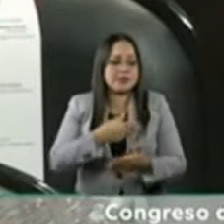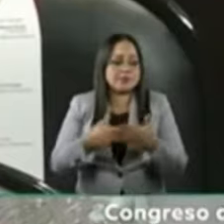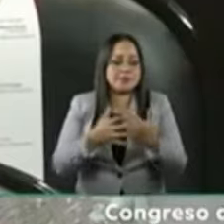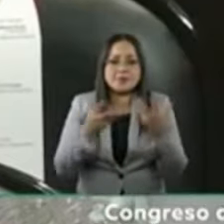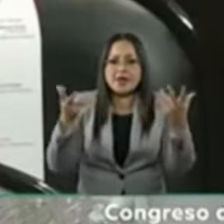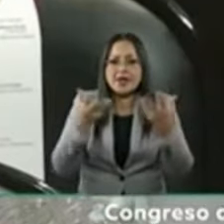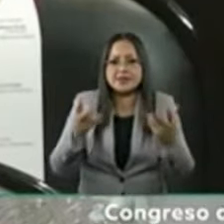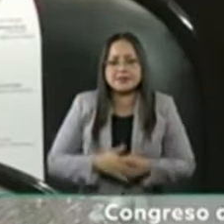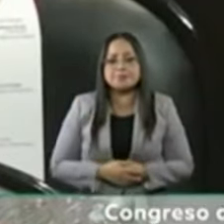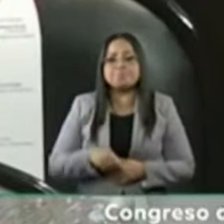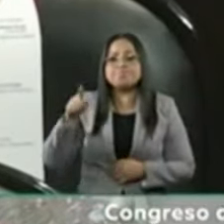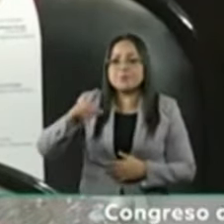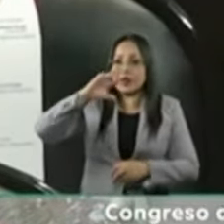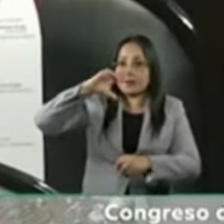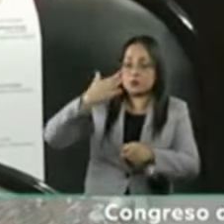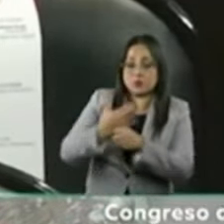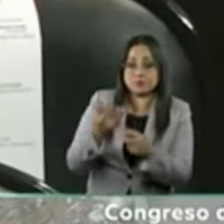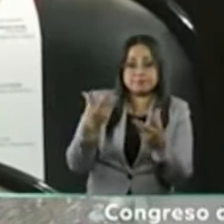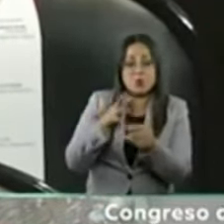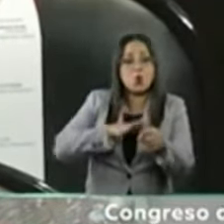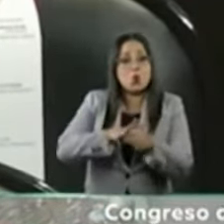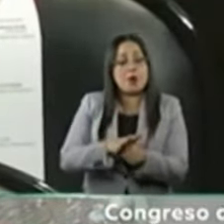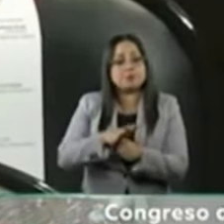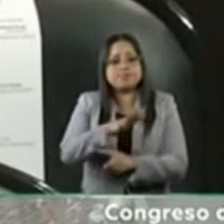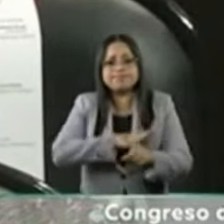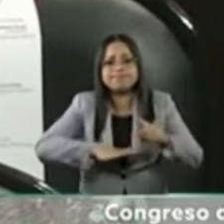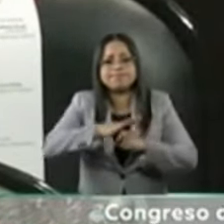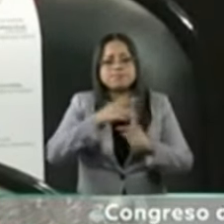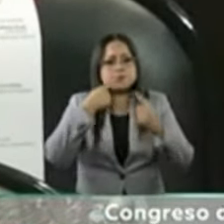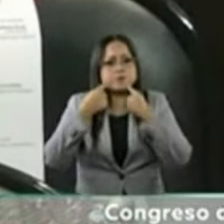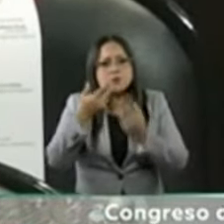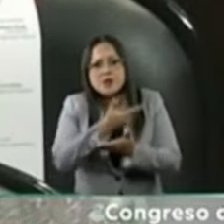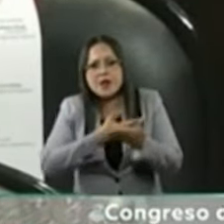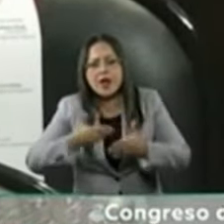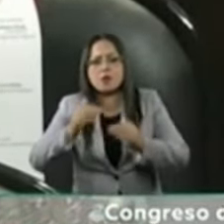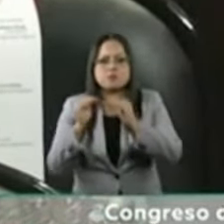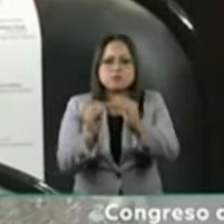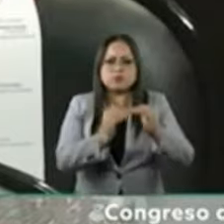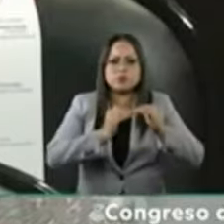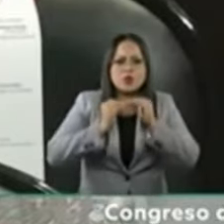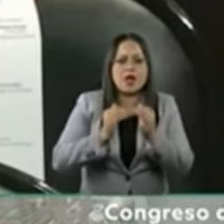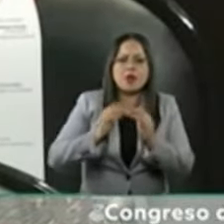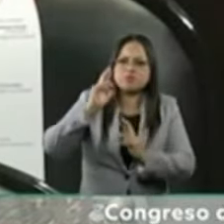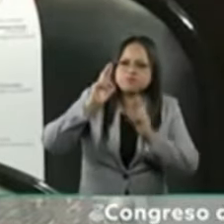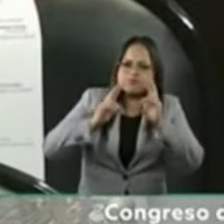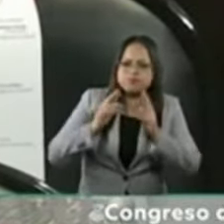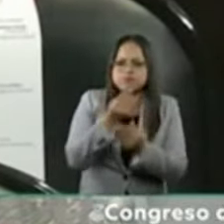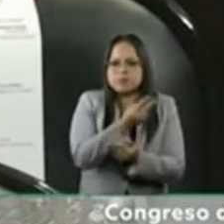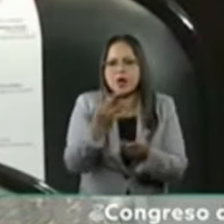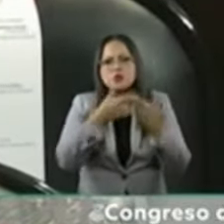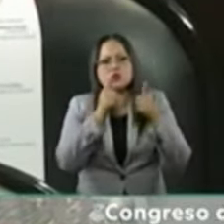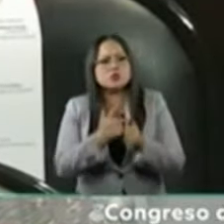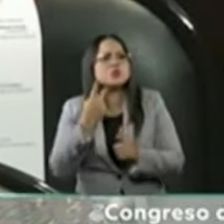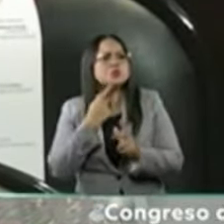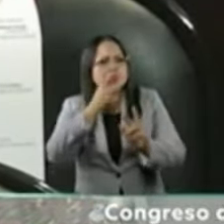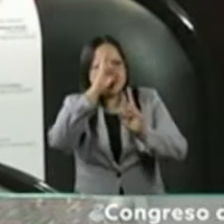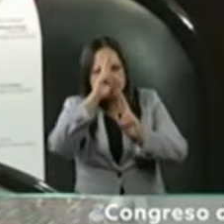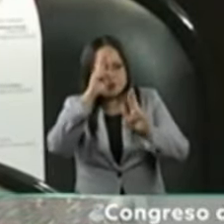que conforman lo que es su proyecto de gobierno, a estar muy atento a lo que se da. Y por supuesto,